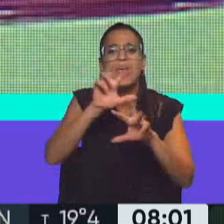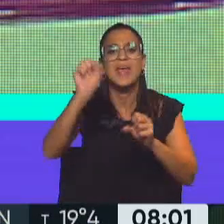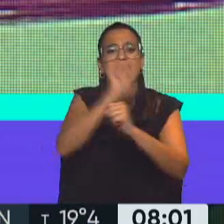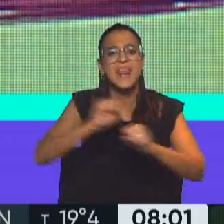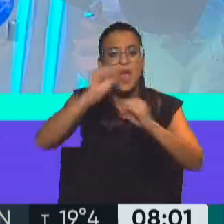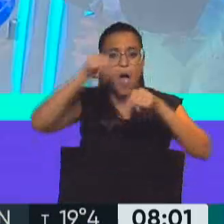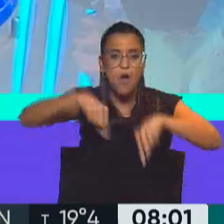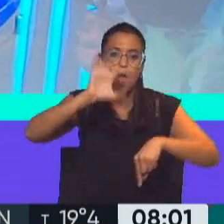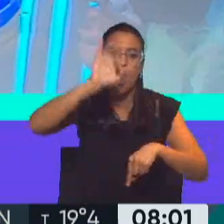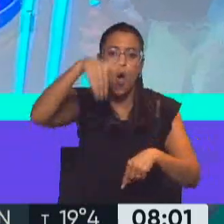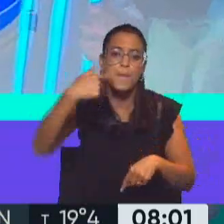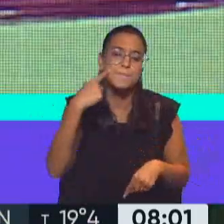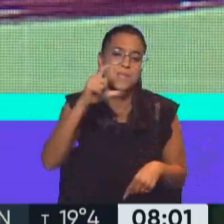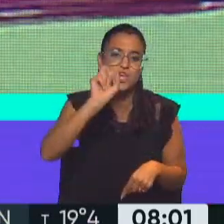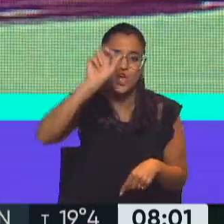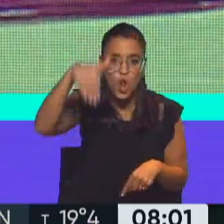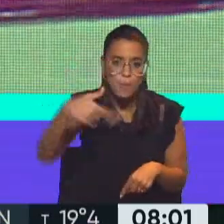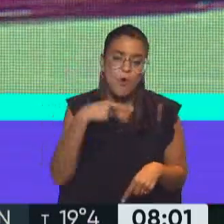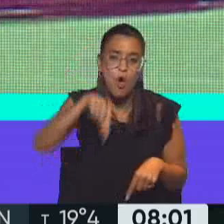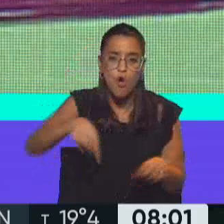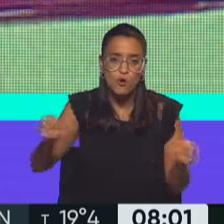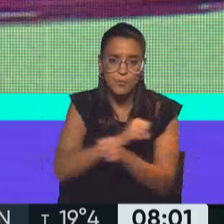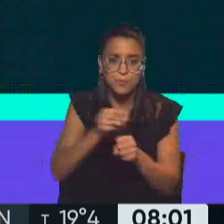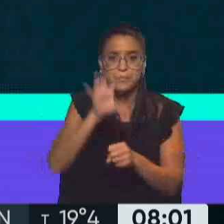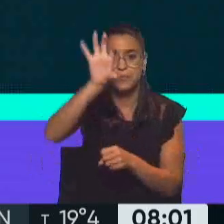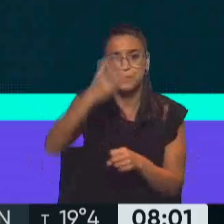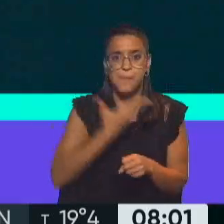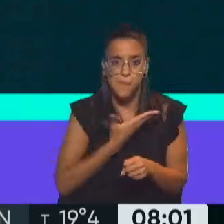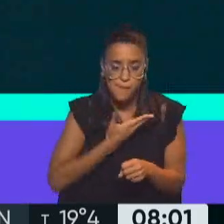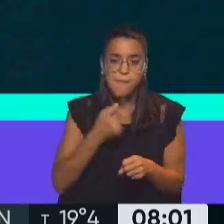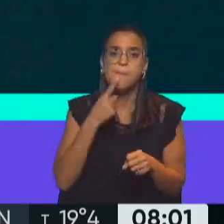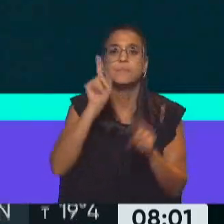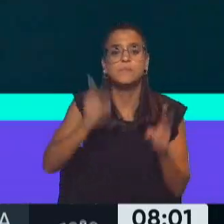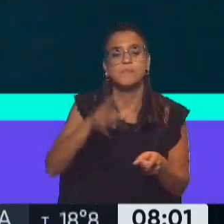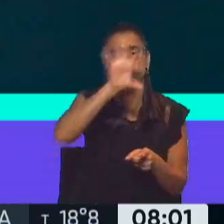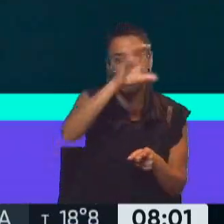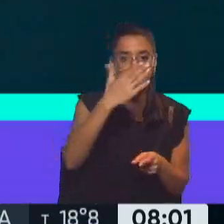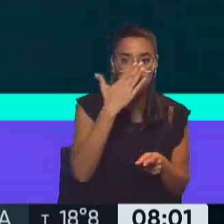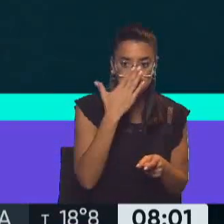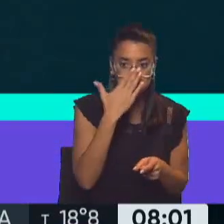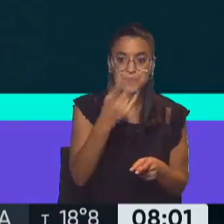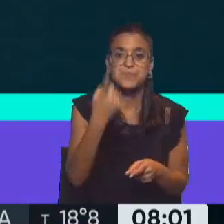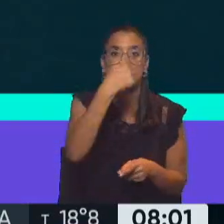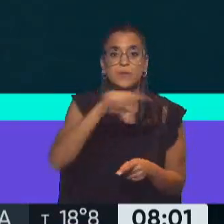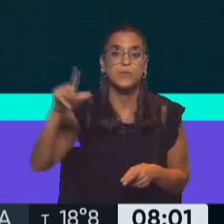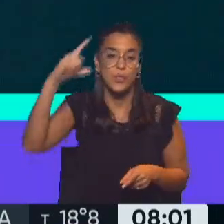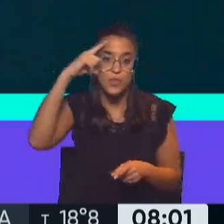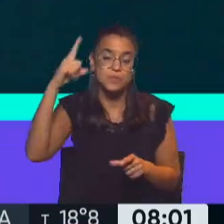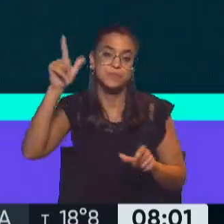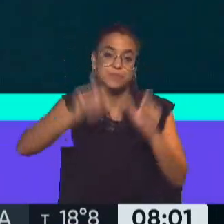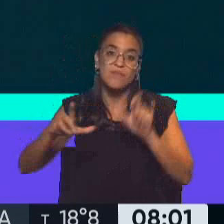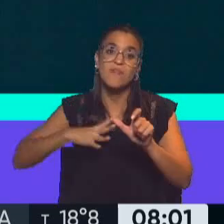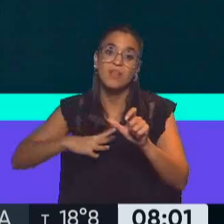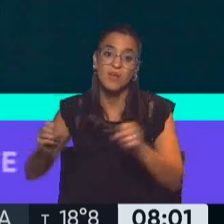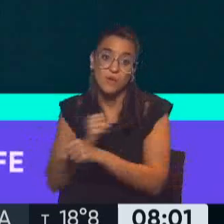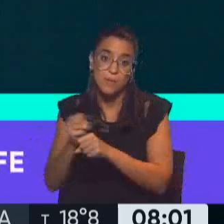Ahora estamos en Omicron. Claro. Hoy se confirmó un caso en la provincia de Santa Fe, están los casos de la provincia de Córdoba, más de 110 casos por confirmar, porque